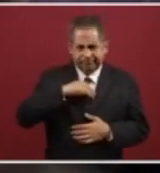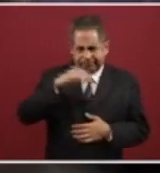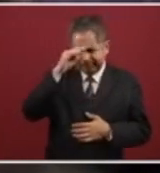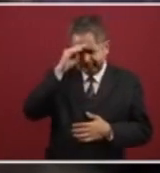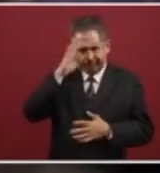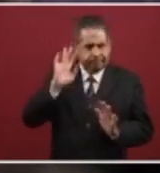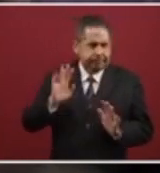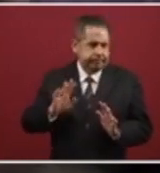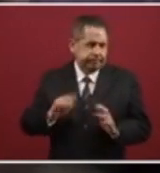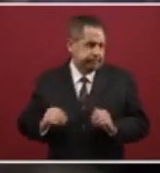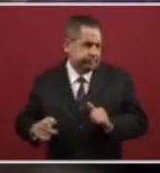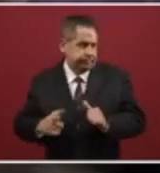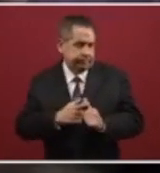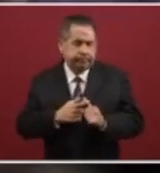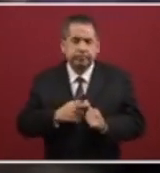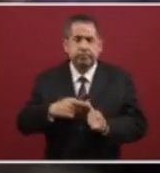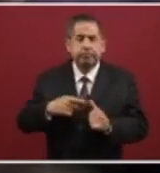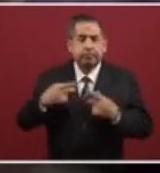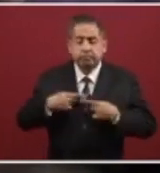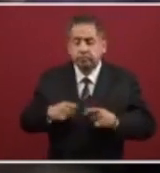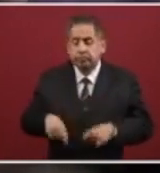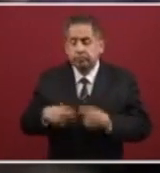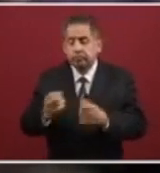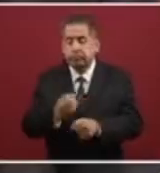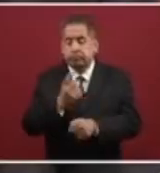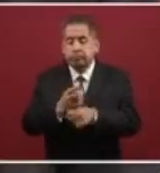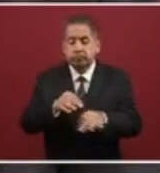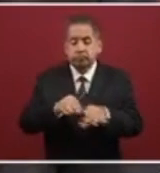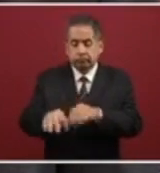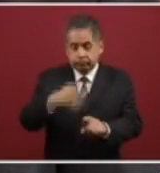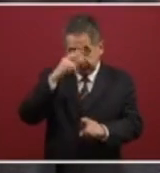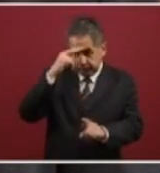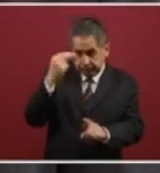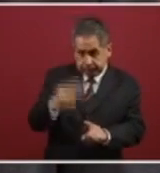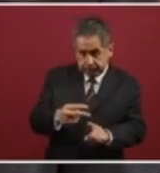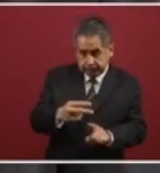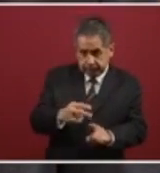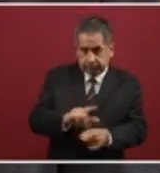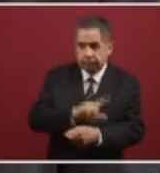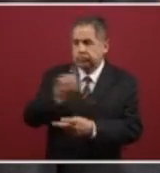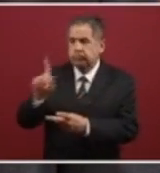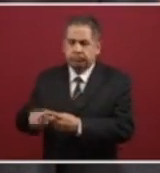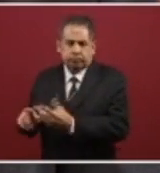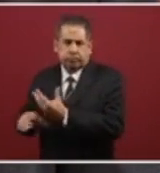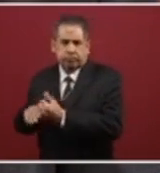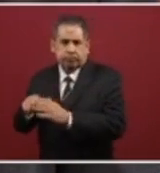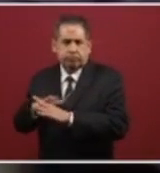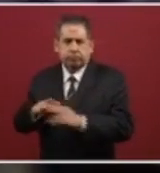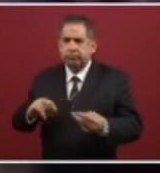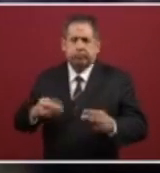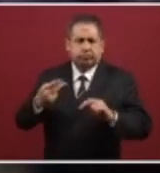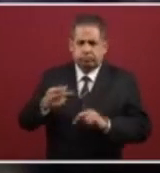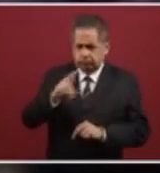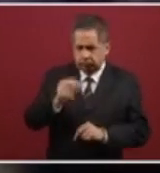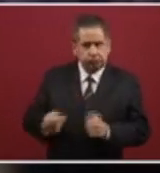debe dar primero oportunidades de empleo a los mexicanos antes de a los inmigrantes centroamericanos. Me gustaría conocer su opinión al respecto.